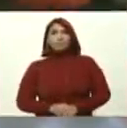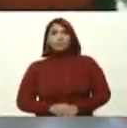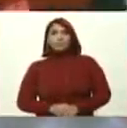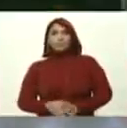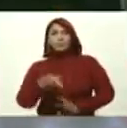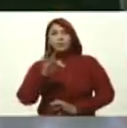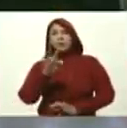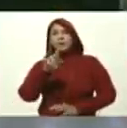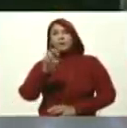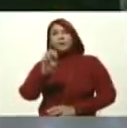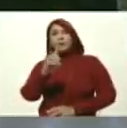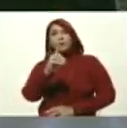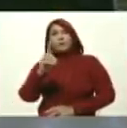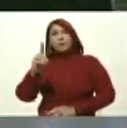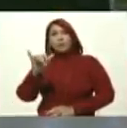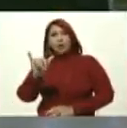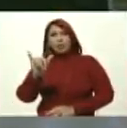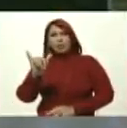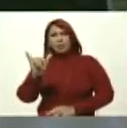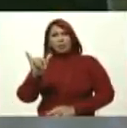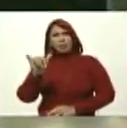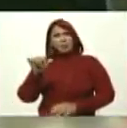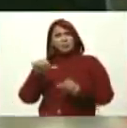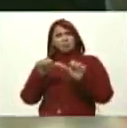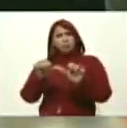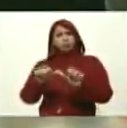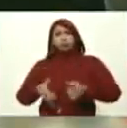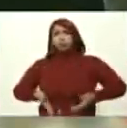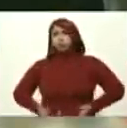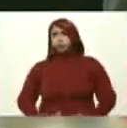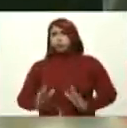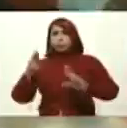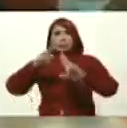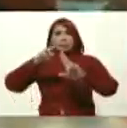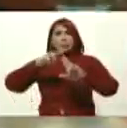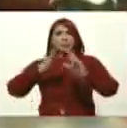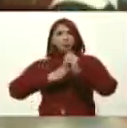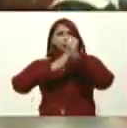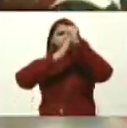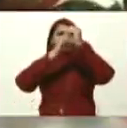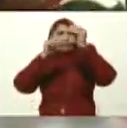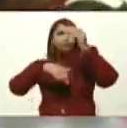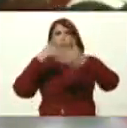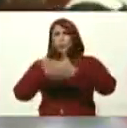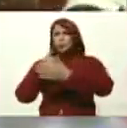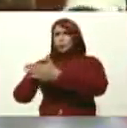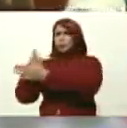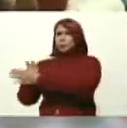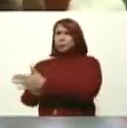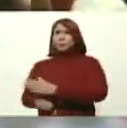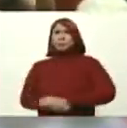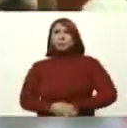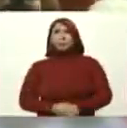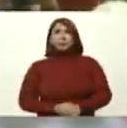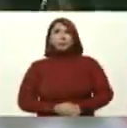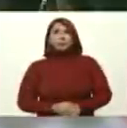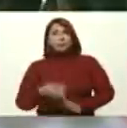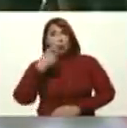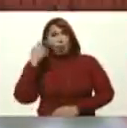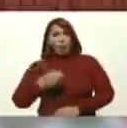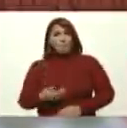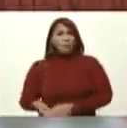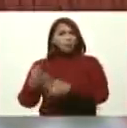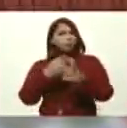Bernal Rosales, tachirense de pura cepa, líder, luchador, hombre de